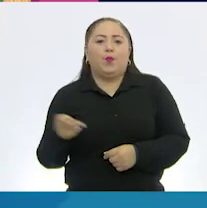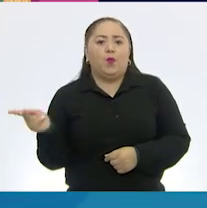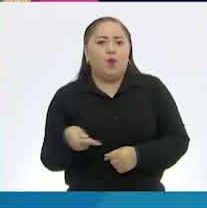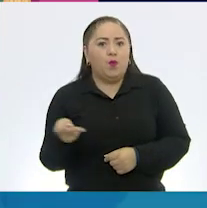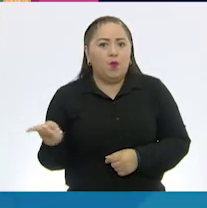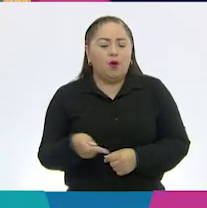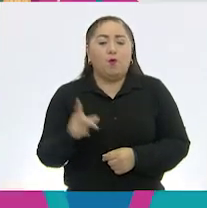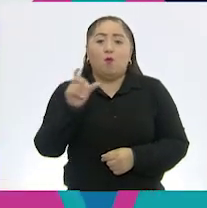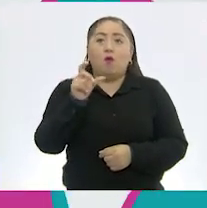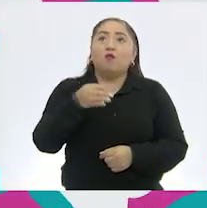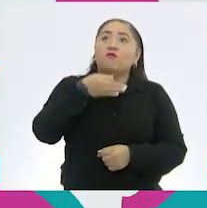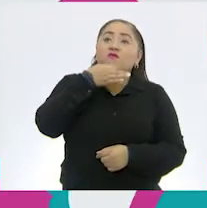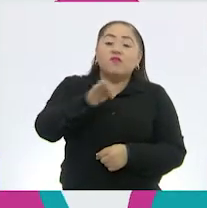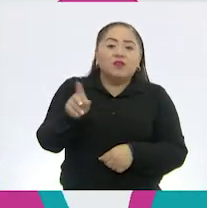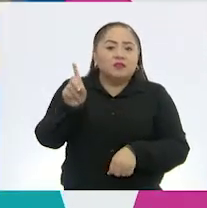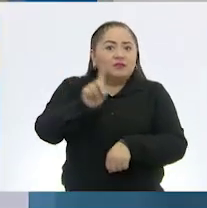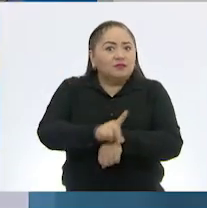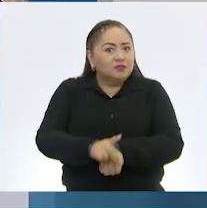ciertas festividades.